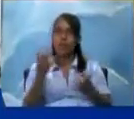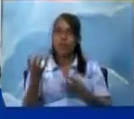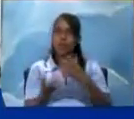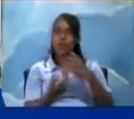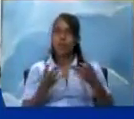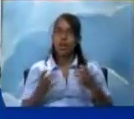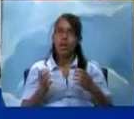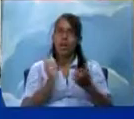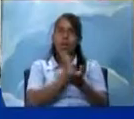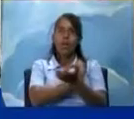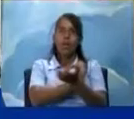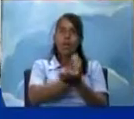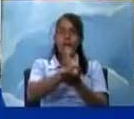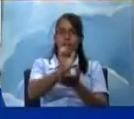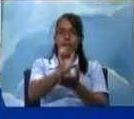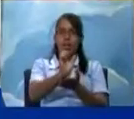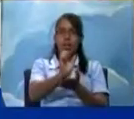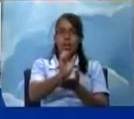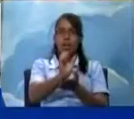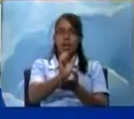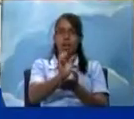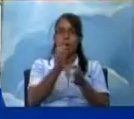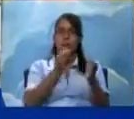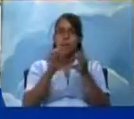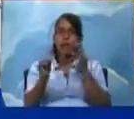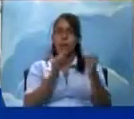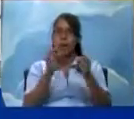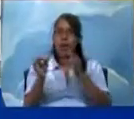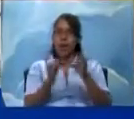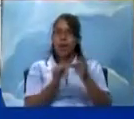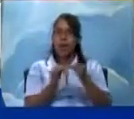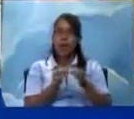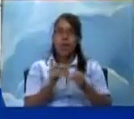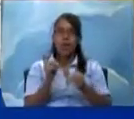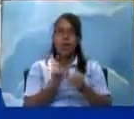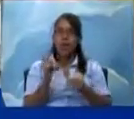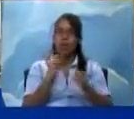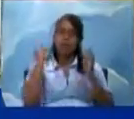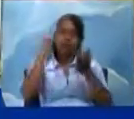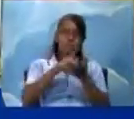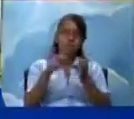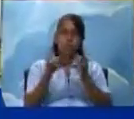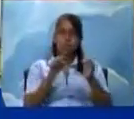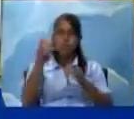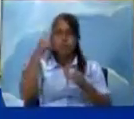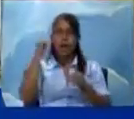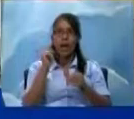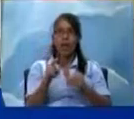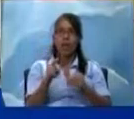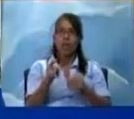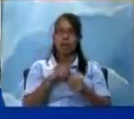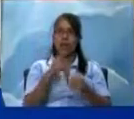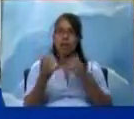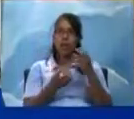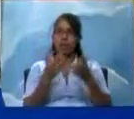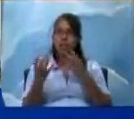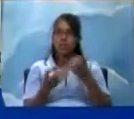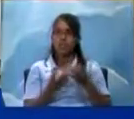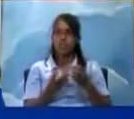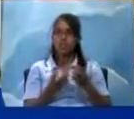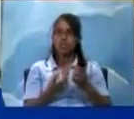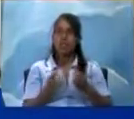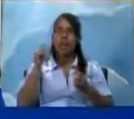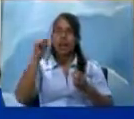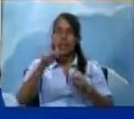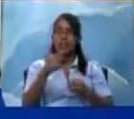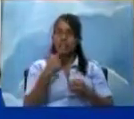fuego eterno preparado. No fue preparado para ellos el lago de fuego